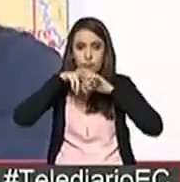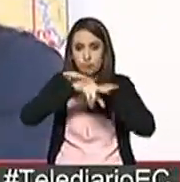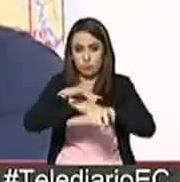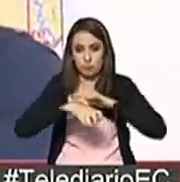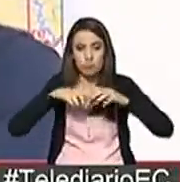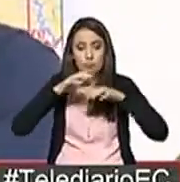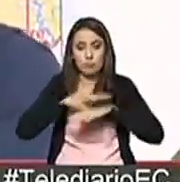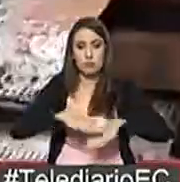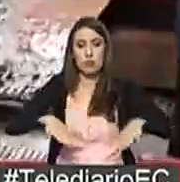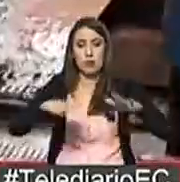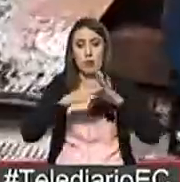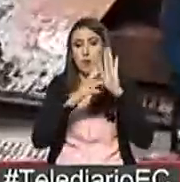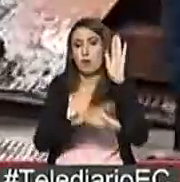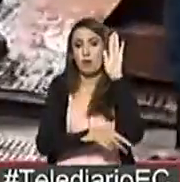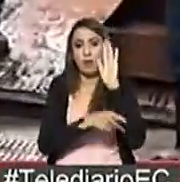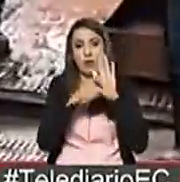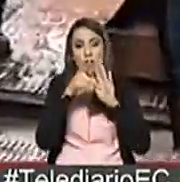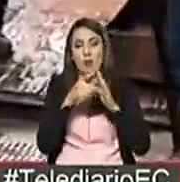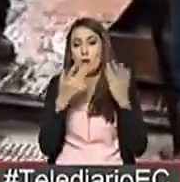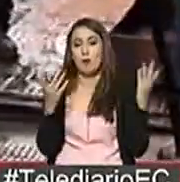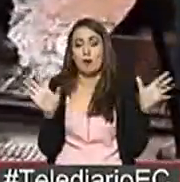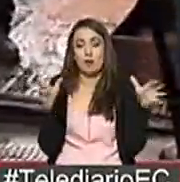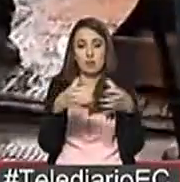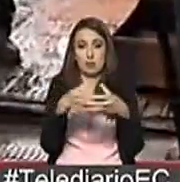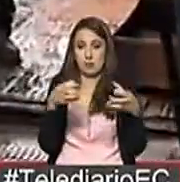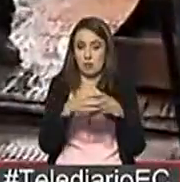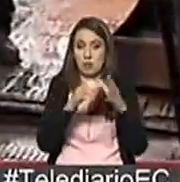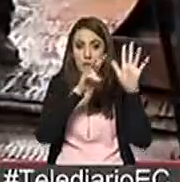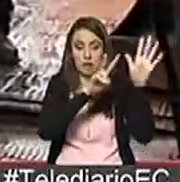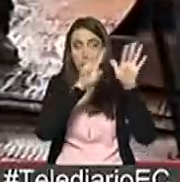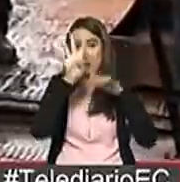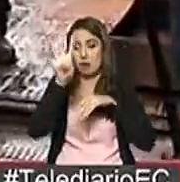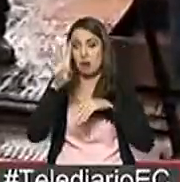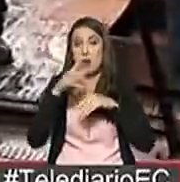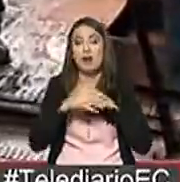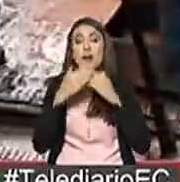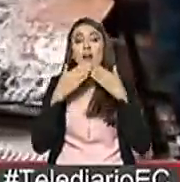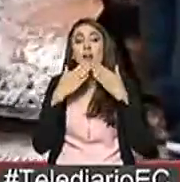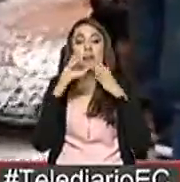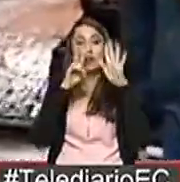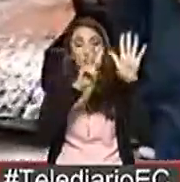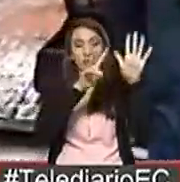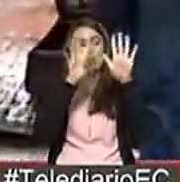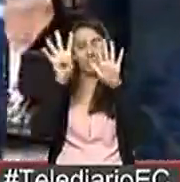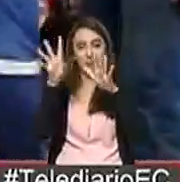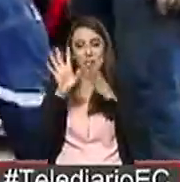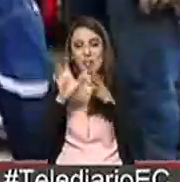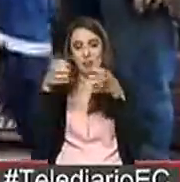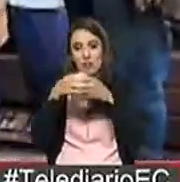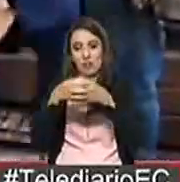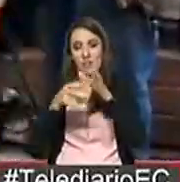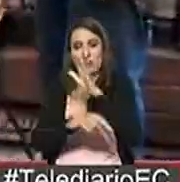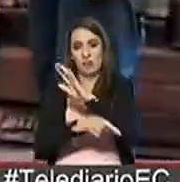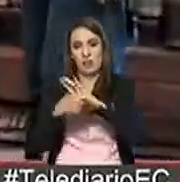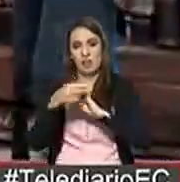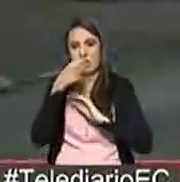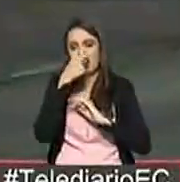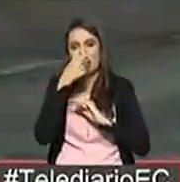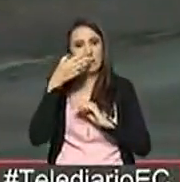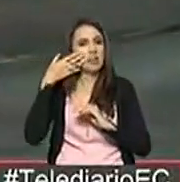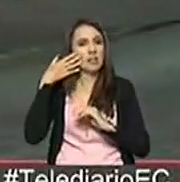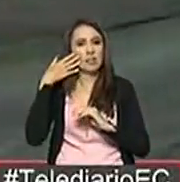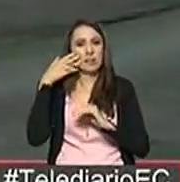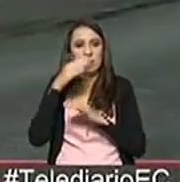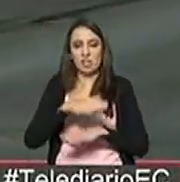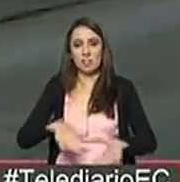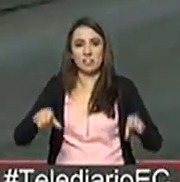de la petrolera Andes Petroleum en el bloque 79, ubicado en la zona suroriental de la región amazónica. Los voceros